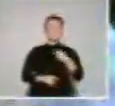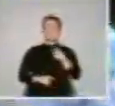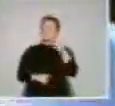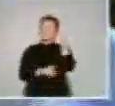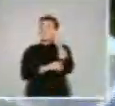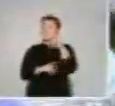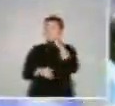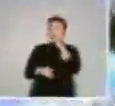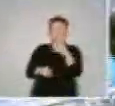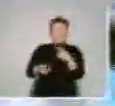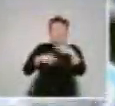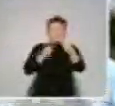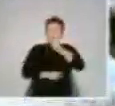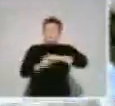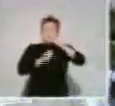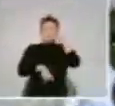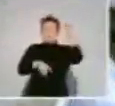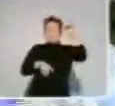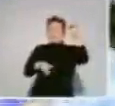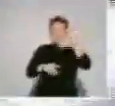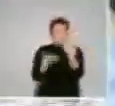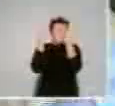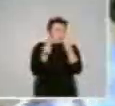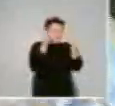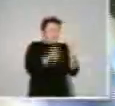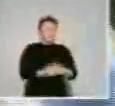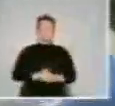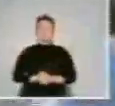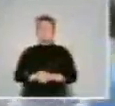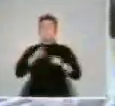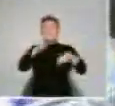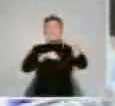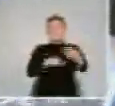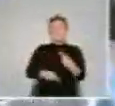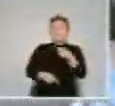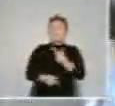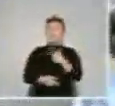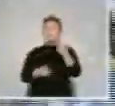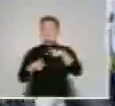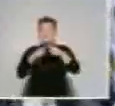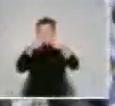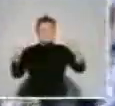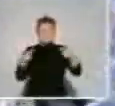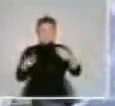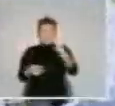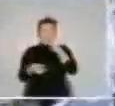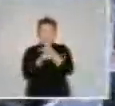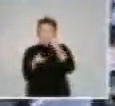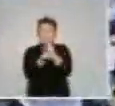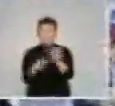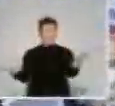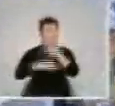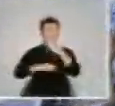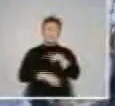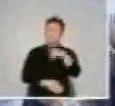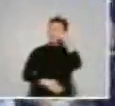y drinking habrá un montón. Pues no había ni un triste bistec, es que creo que